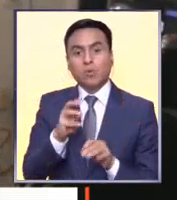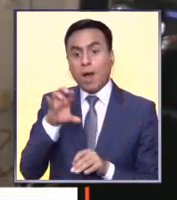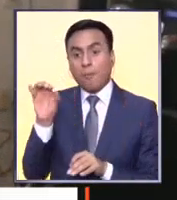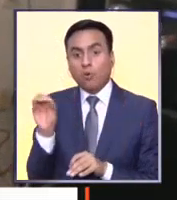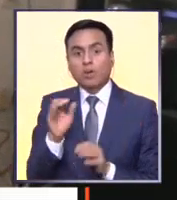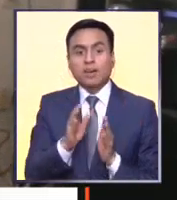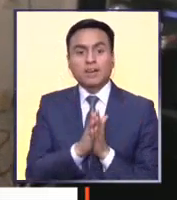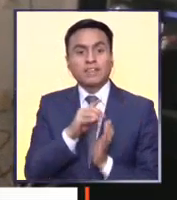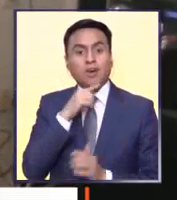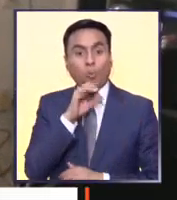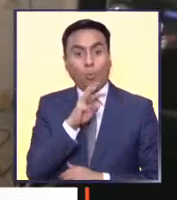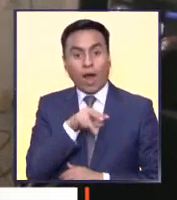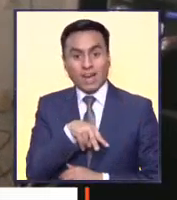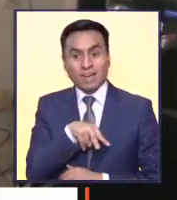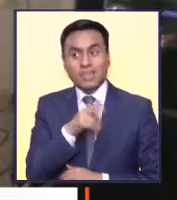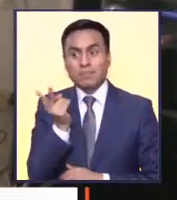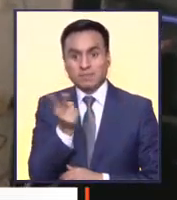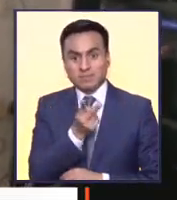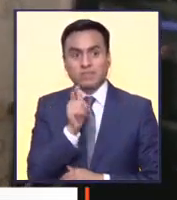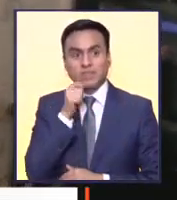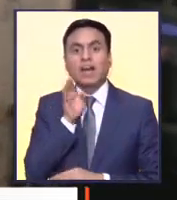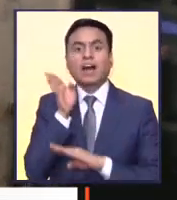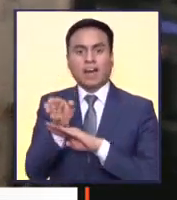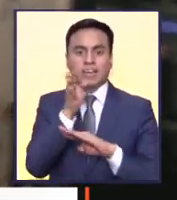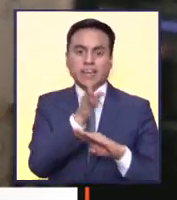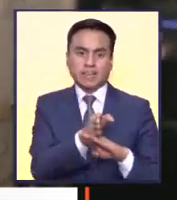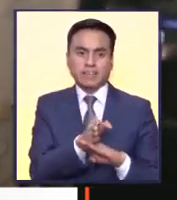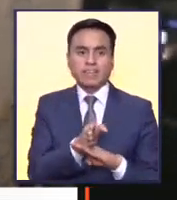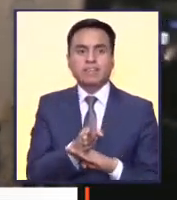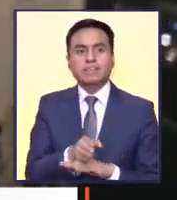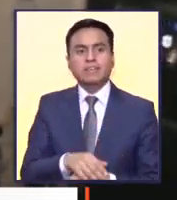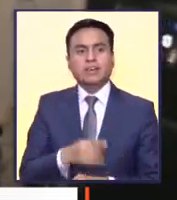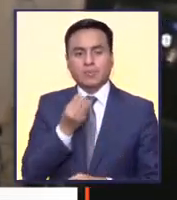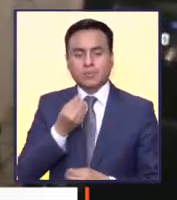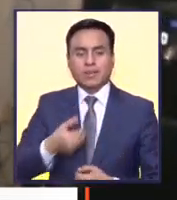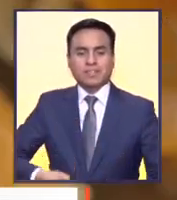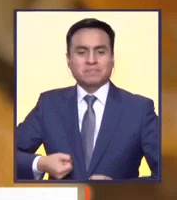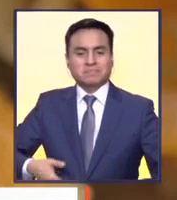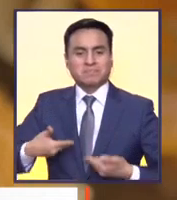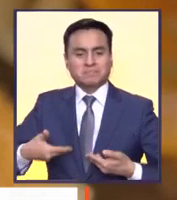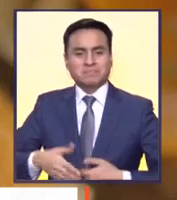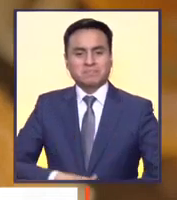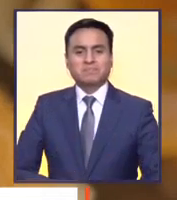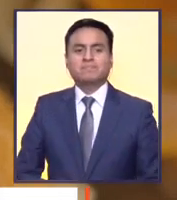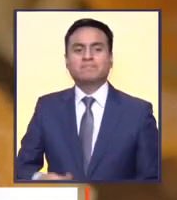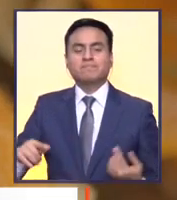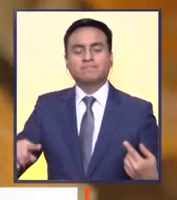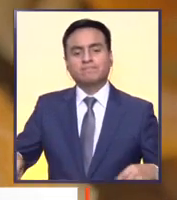San Juan definitivamente hay que ir a comer con ganas.